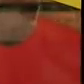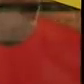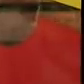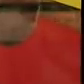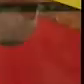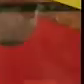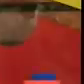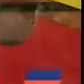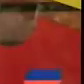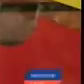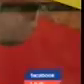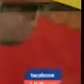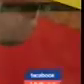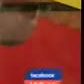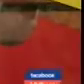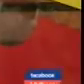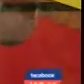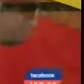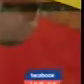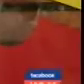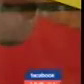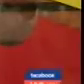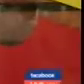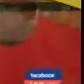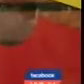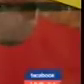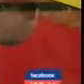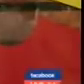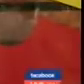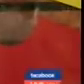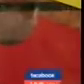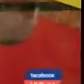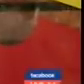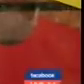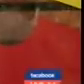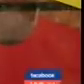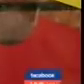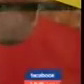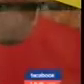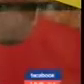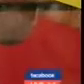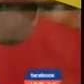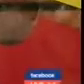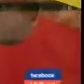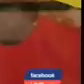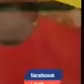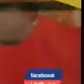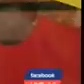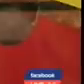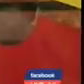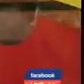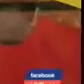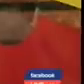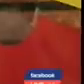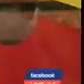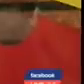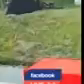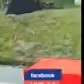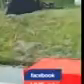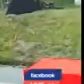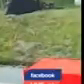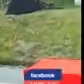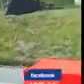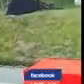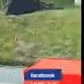sistema de contabilidad un sistema de entrenamiento y capacitación para nuestros franquiciados así como para el personal demostrador